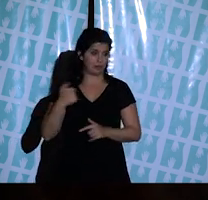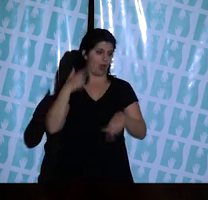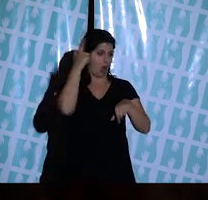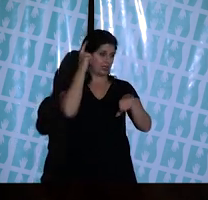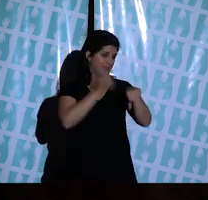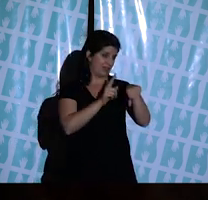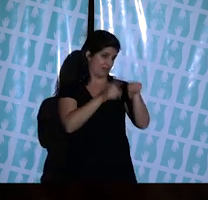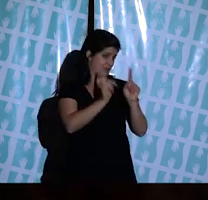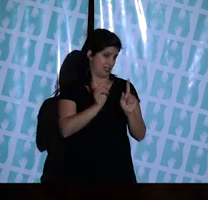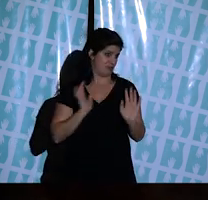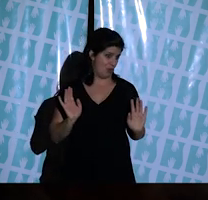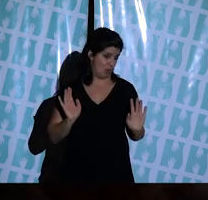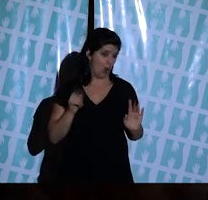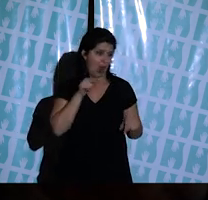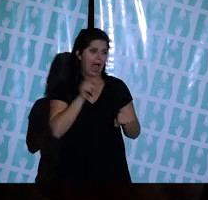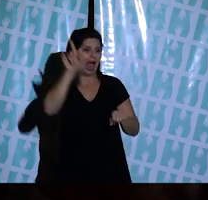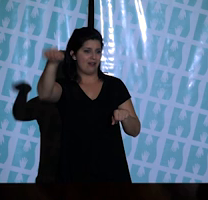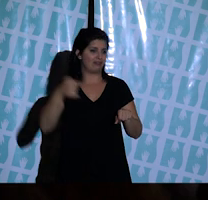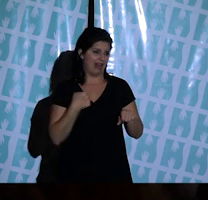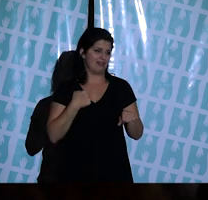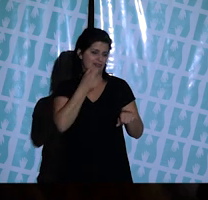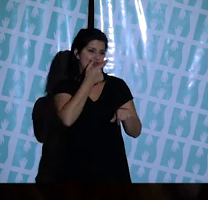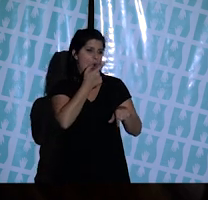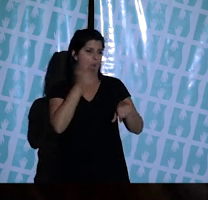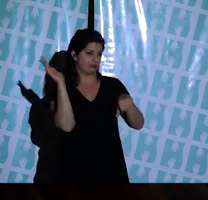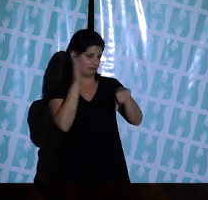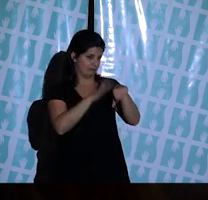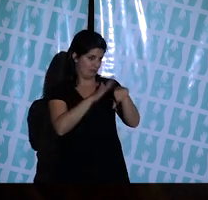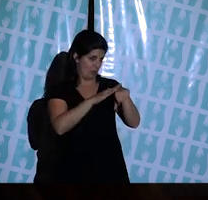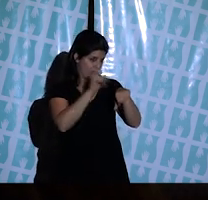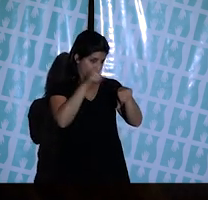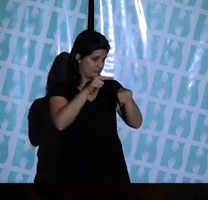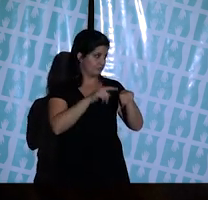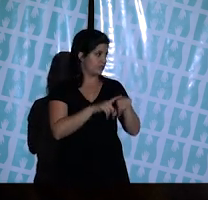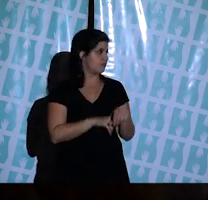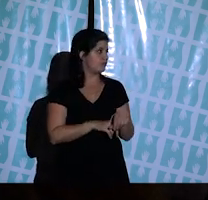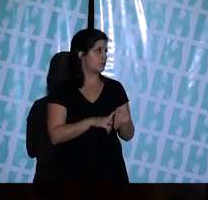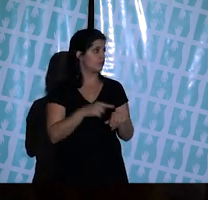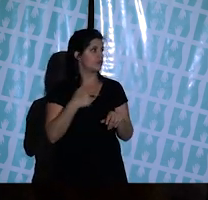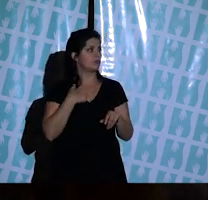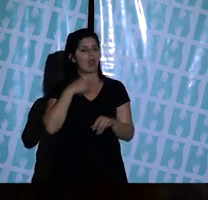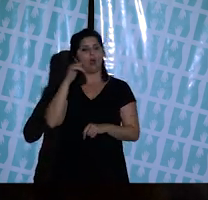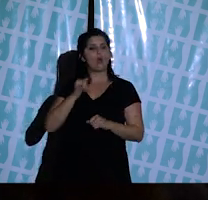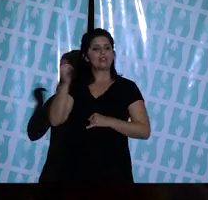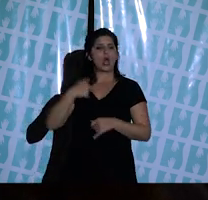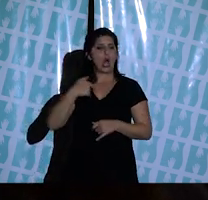cierto? Ahí es donde van a actuar las drogas. Bueno, les cuento que yo me fusilé la mitad de mi fortuna en copas, farras y mujeres.